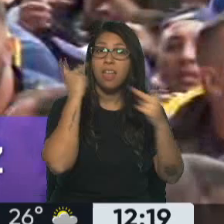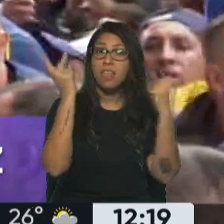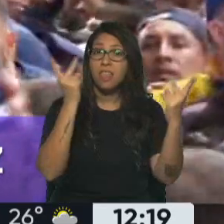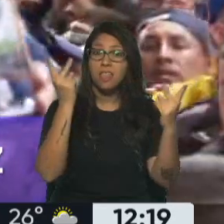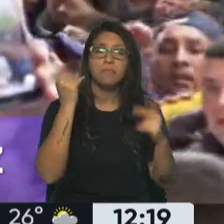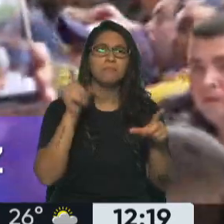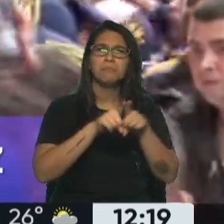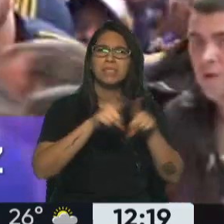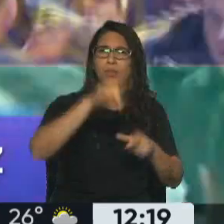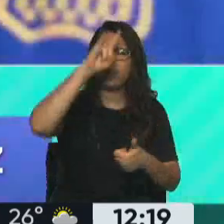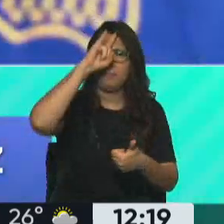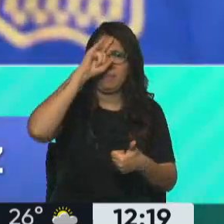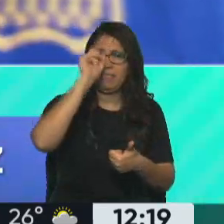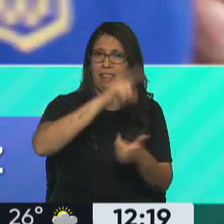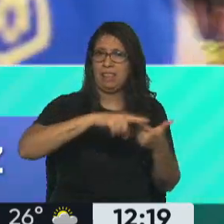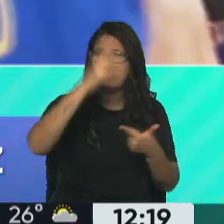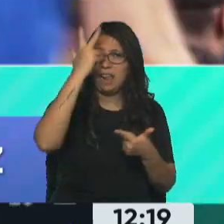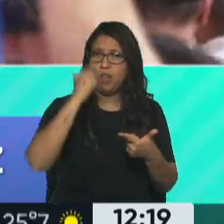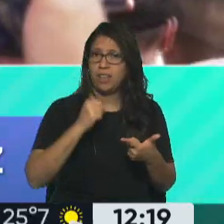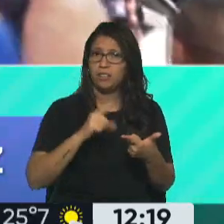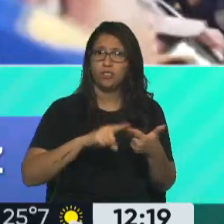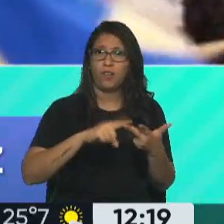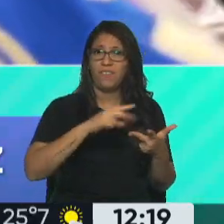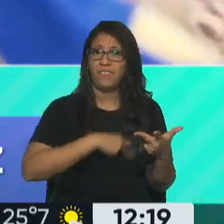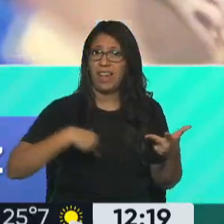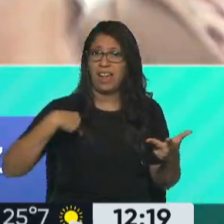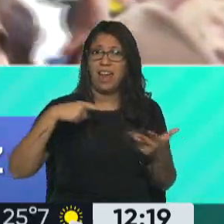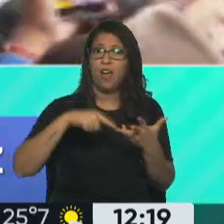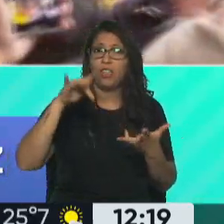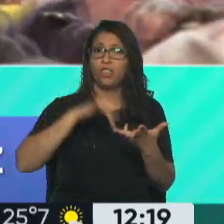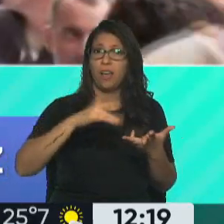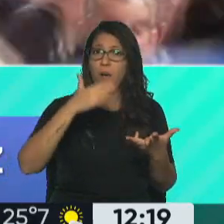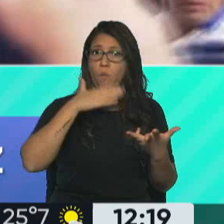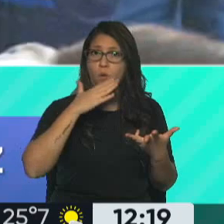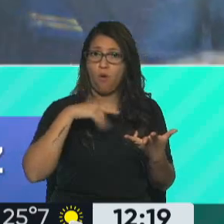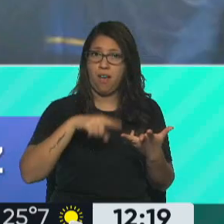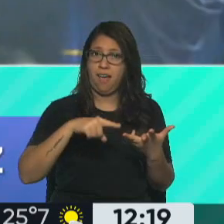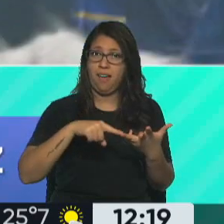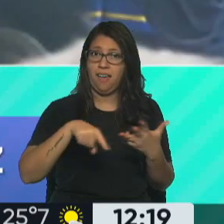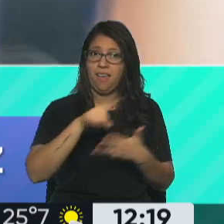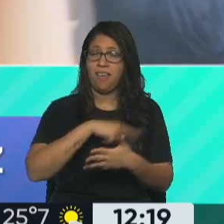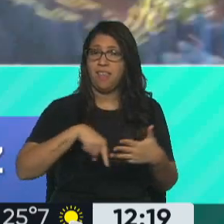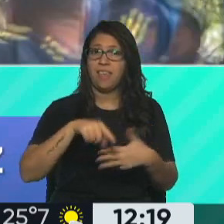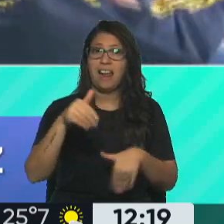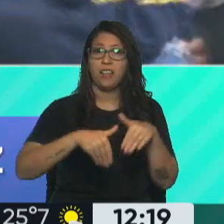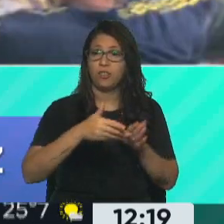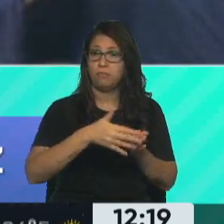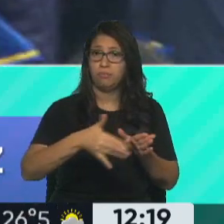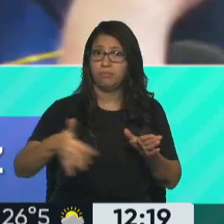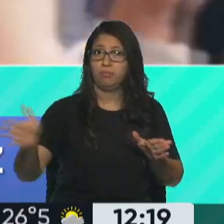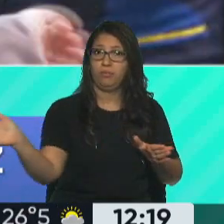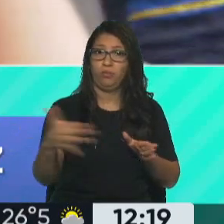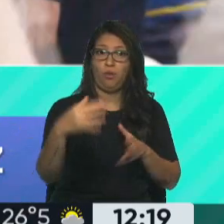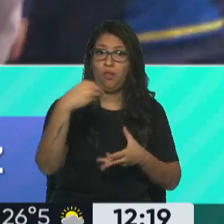en Independiente, pasó en San Lorenzo, pasó en Vélez y ahora está pasando en Boca y en todas las elecciones que se están dando en los clubes del